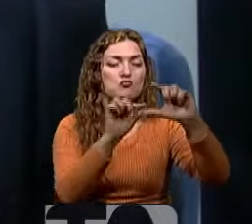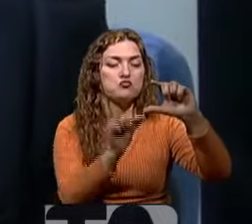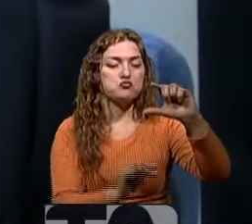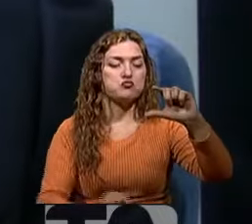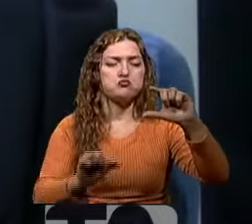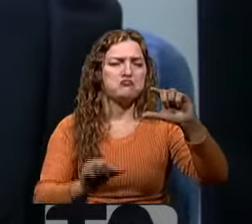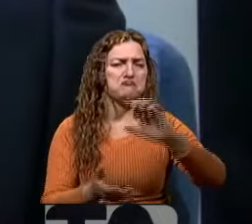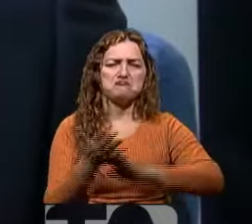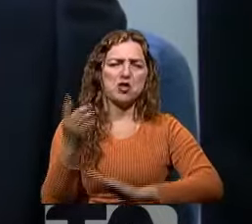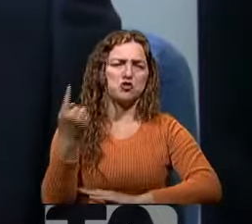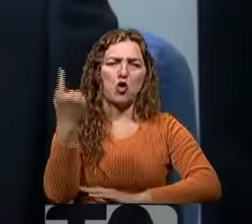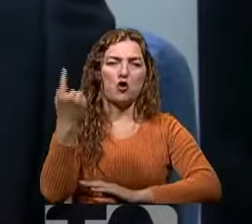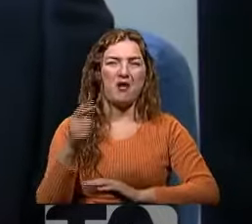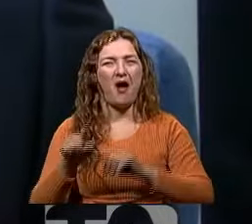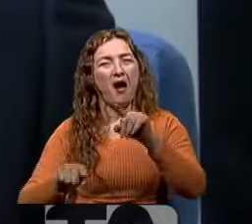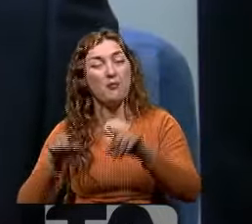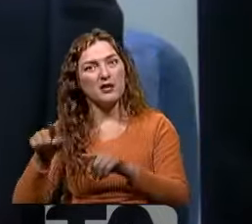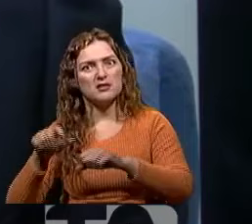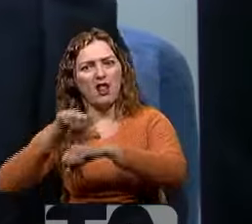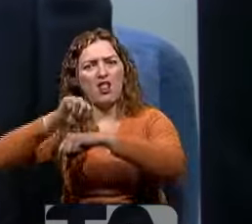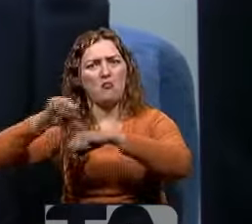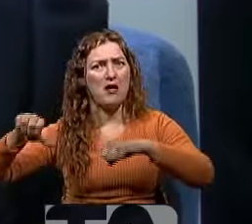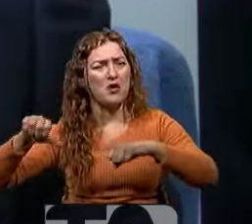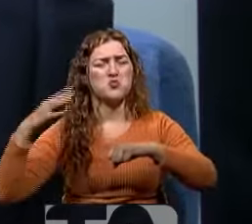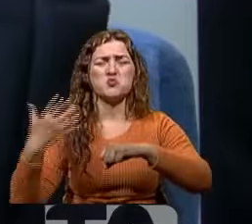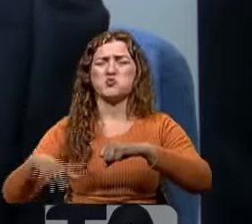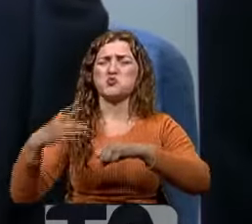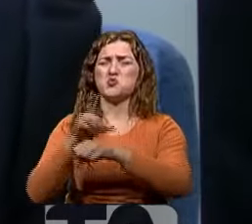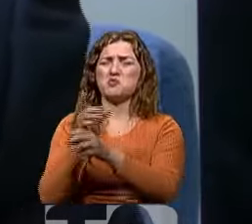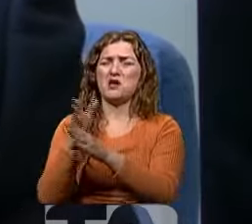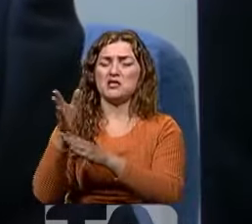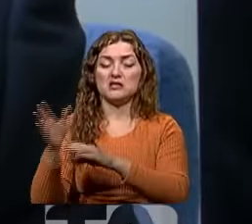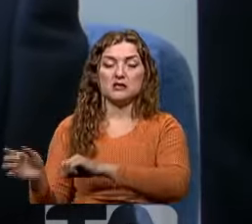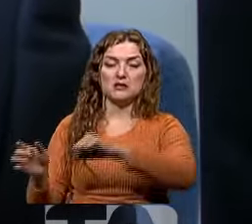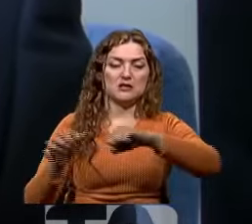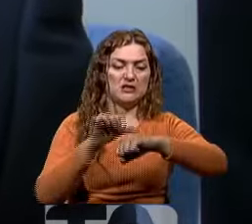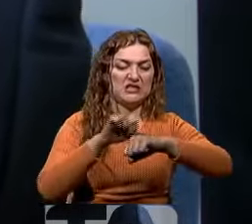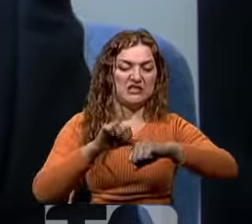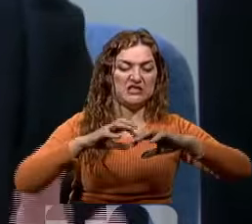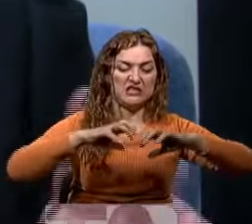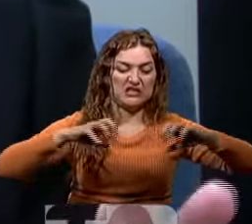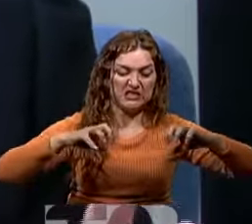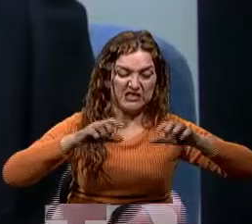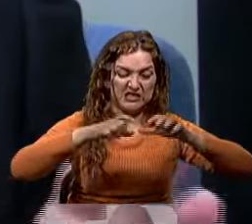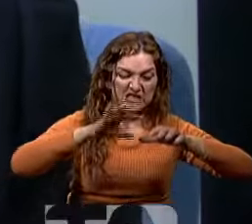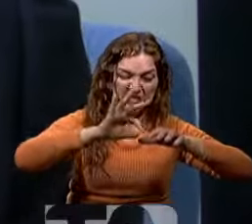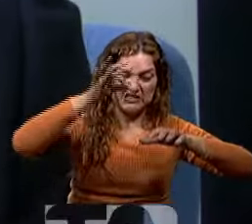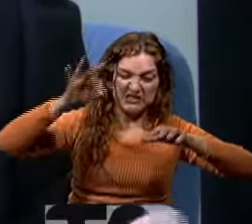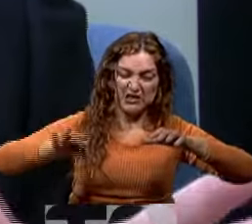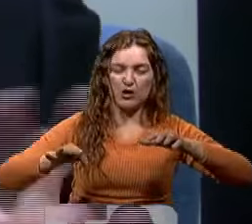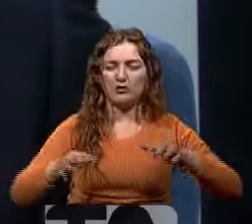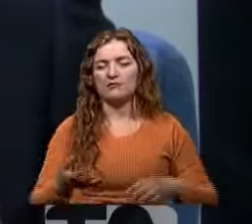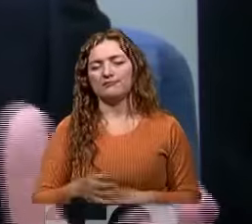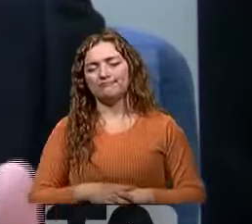Pero muchas veces necesitan intervenciones quirúrgicas donde los urólogos son los que colaboran con esa parte. Ese es el tratamiento